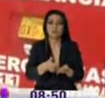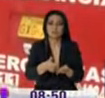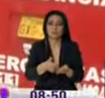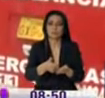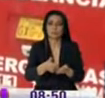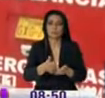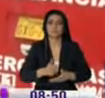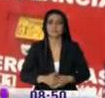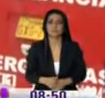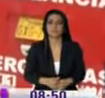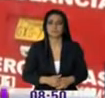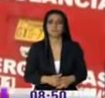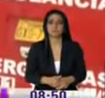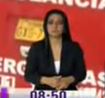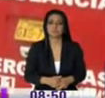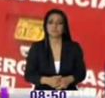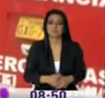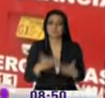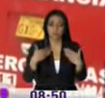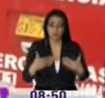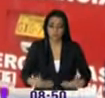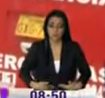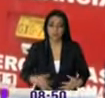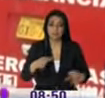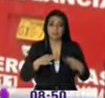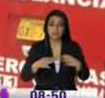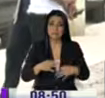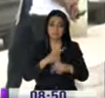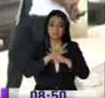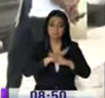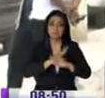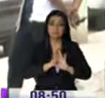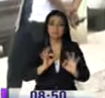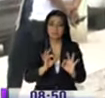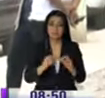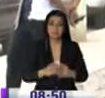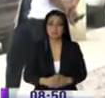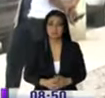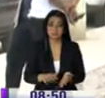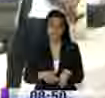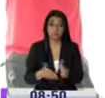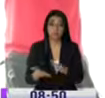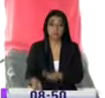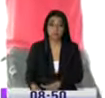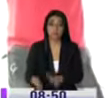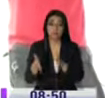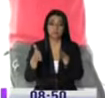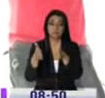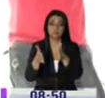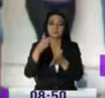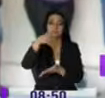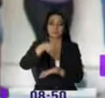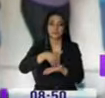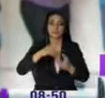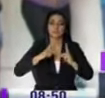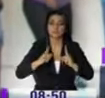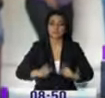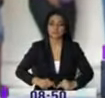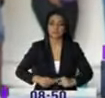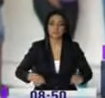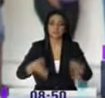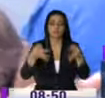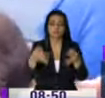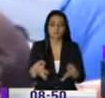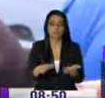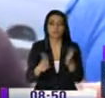salir de ahí. Y como le picaron todo el cuerpo, no estaba casi protegido. El cuerpo fue trasladado hasta el centro de salud. donde solo se comprobó su